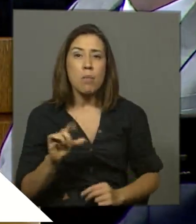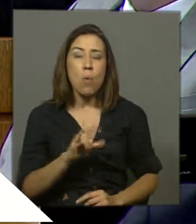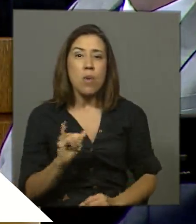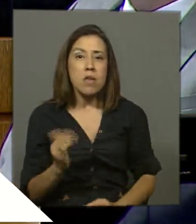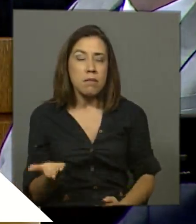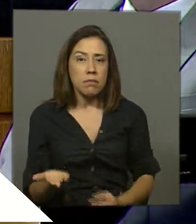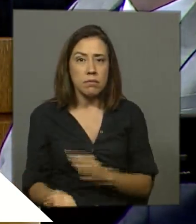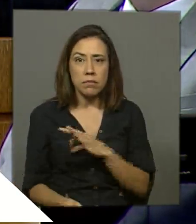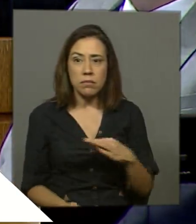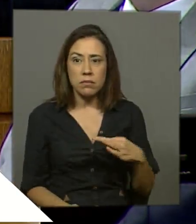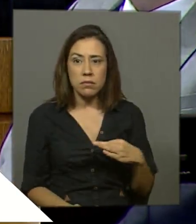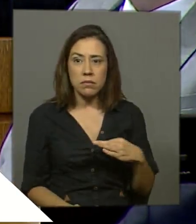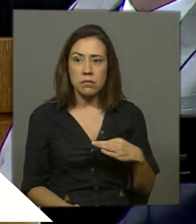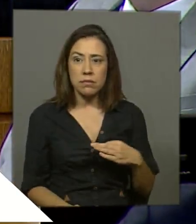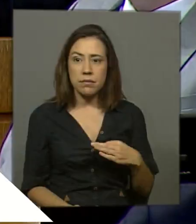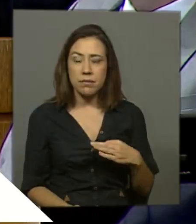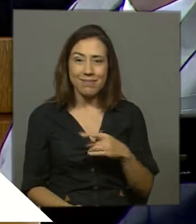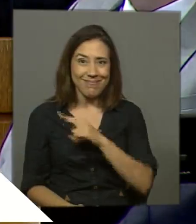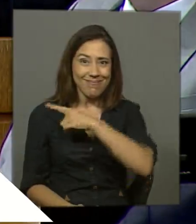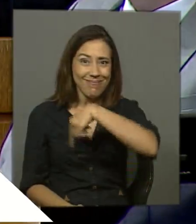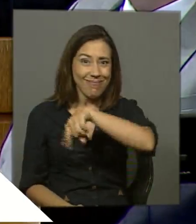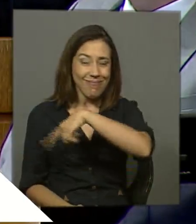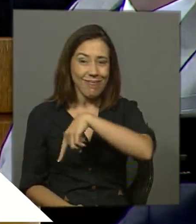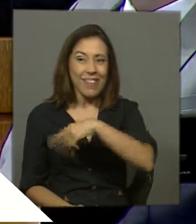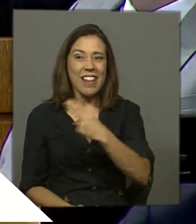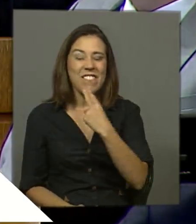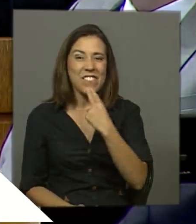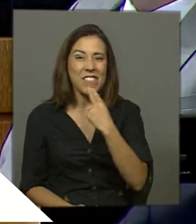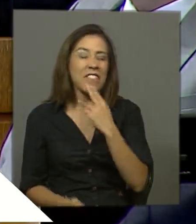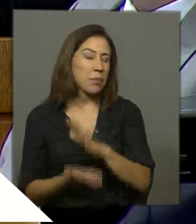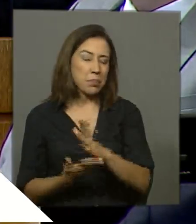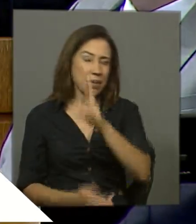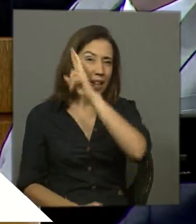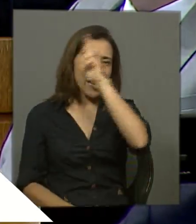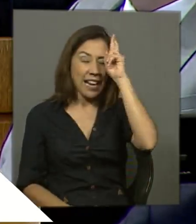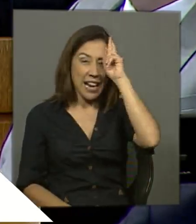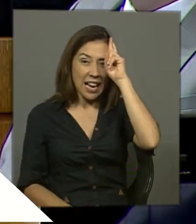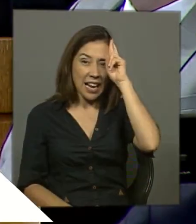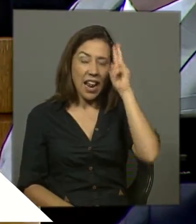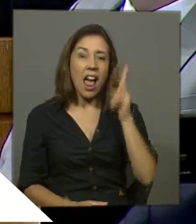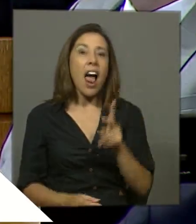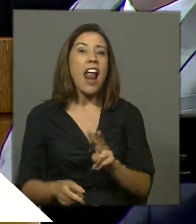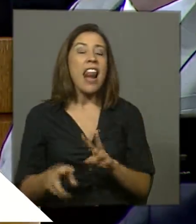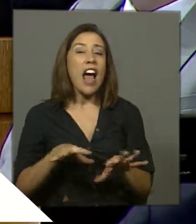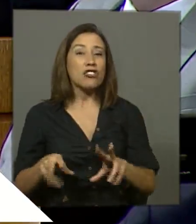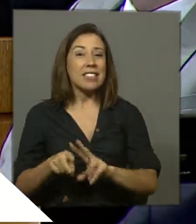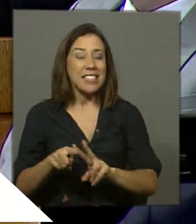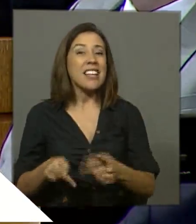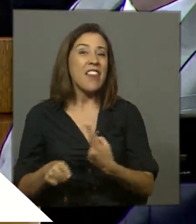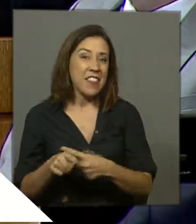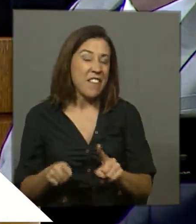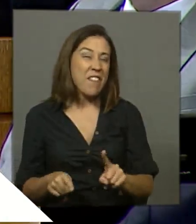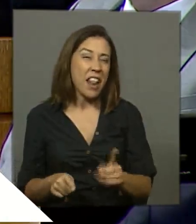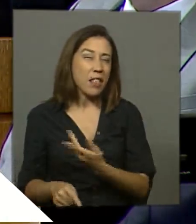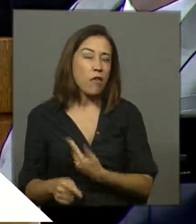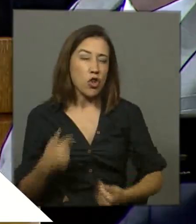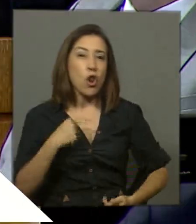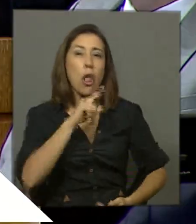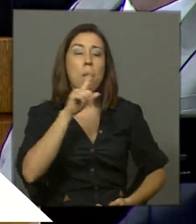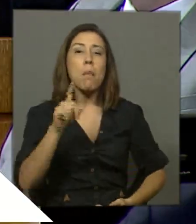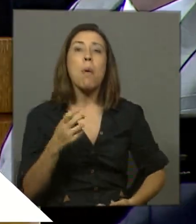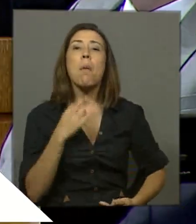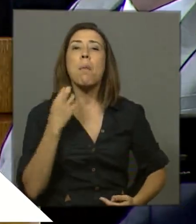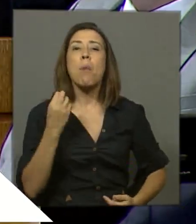ministro si ellos vivieran en la reina el accionar Sería distinto al gobierno y sabe por qué se lo pregunto